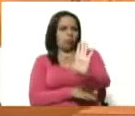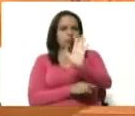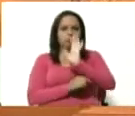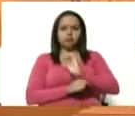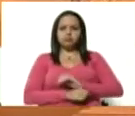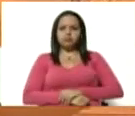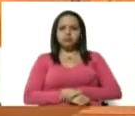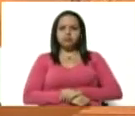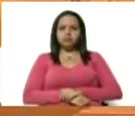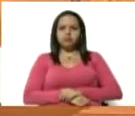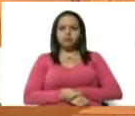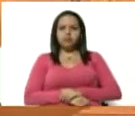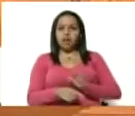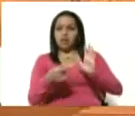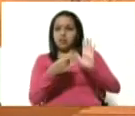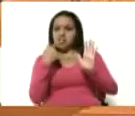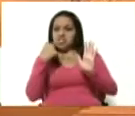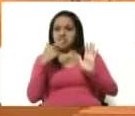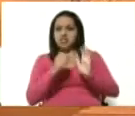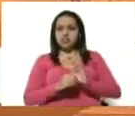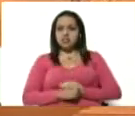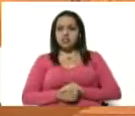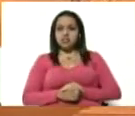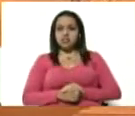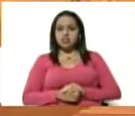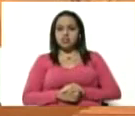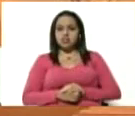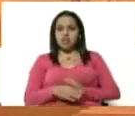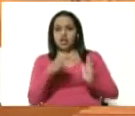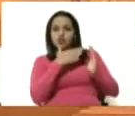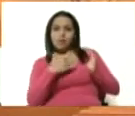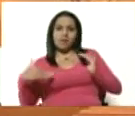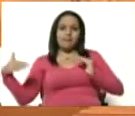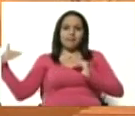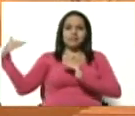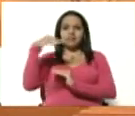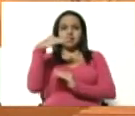donde la supremacista Unión Europea